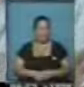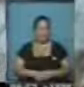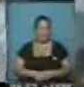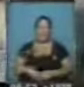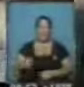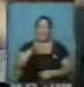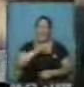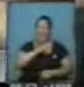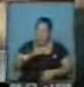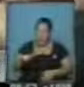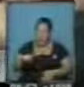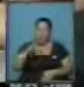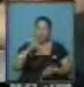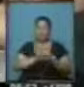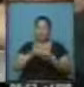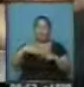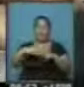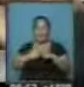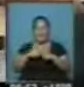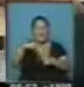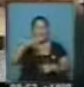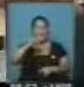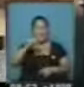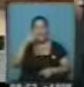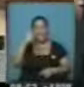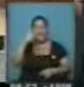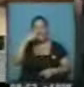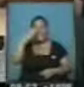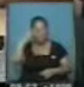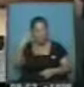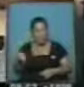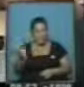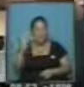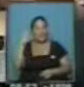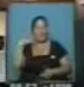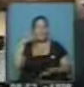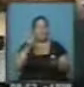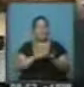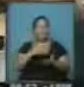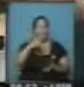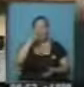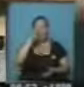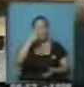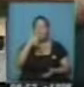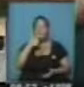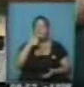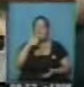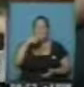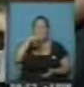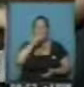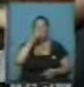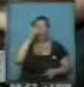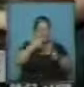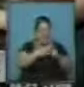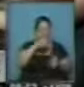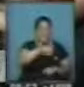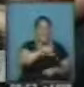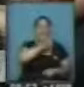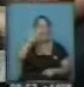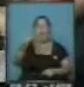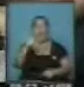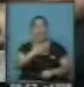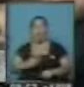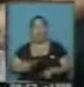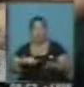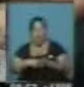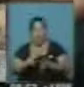denuncia sobre este taller de PAE 2796 estaba radicada el 24 de septiembre en la Protex. La Protex notificó al gobierno de la